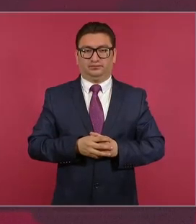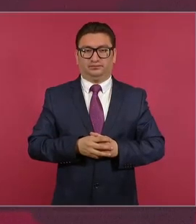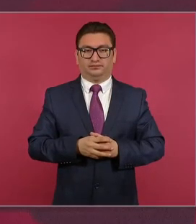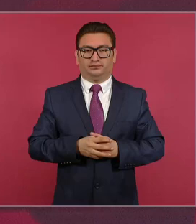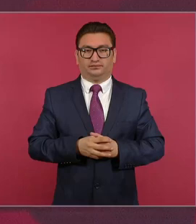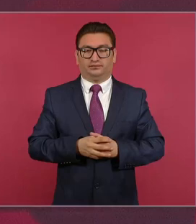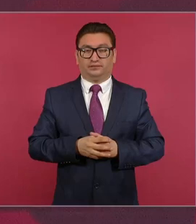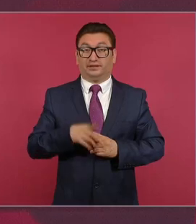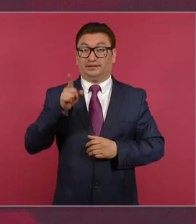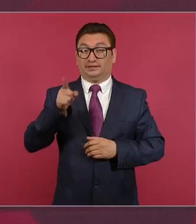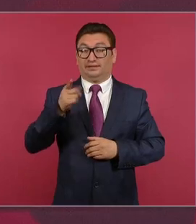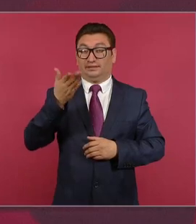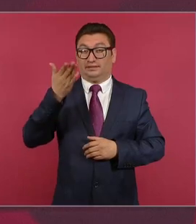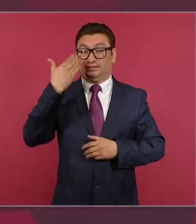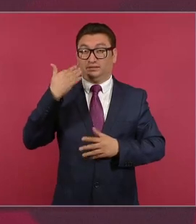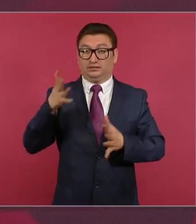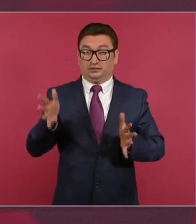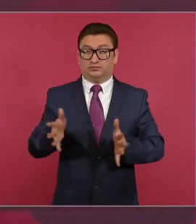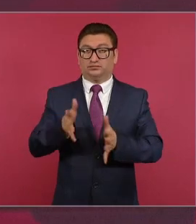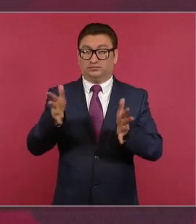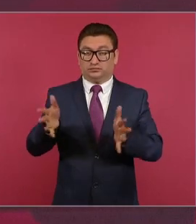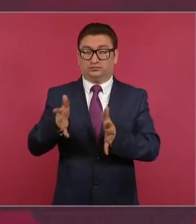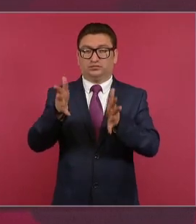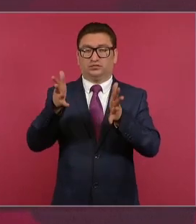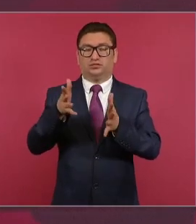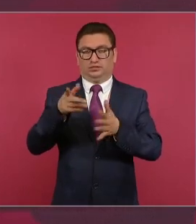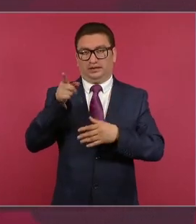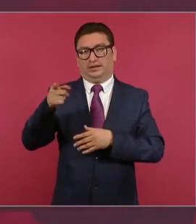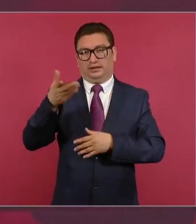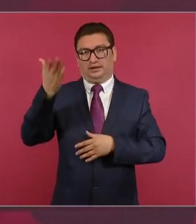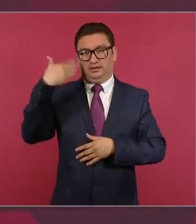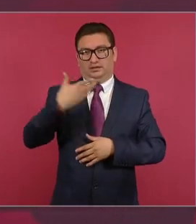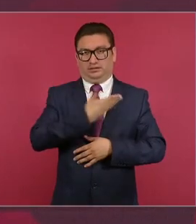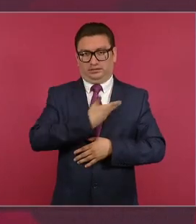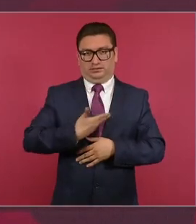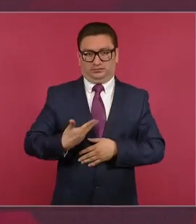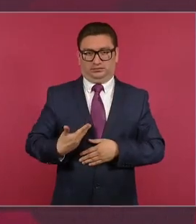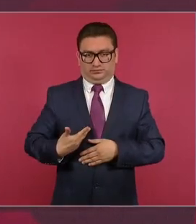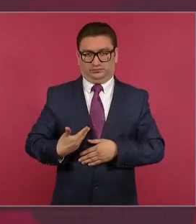que promovió, precisamente siendo presidente